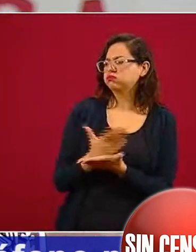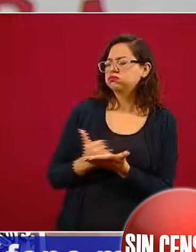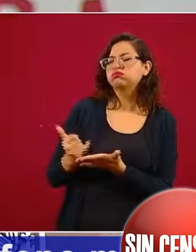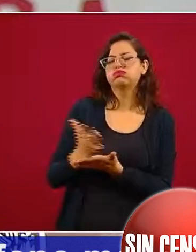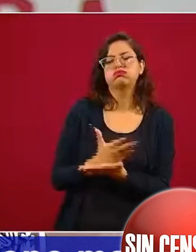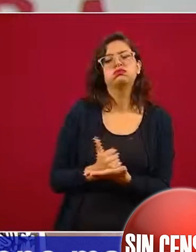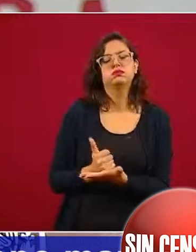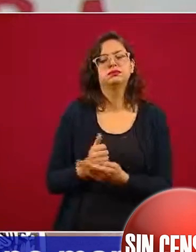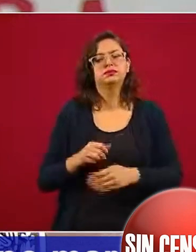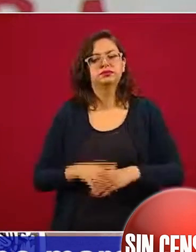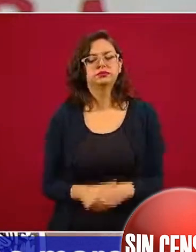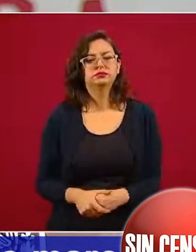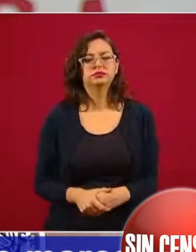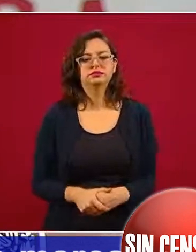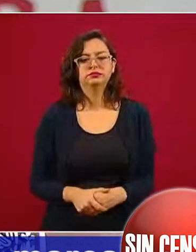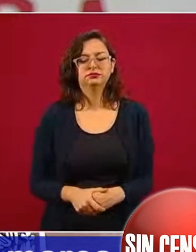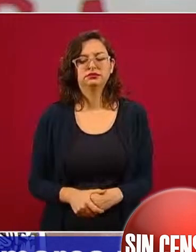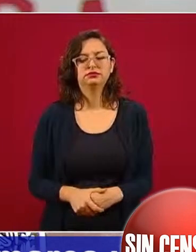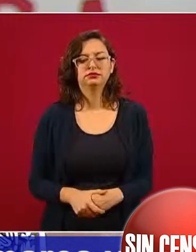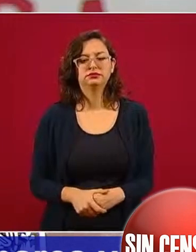Si nosotros